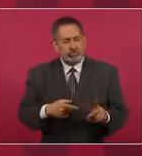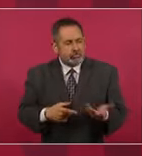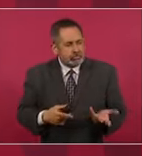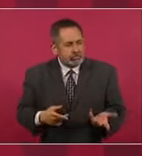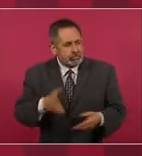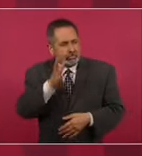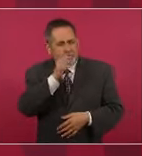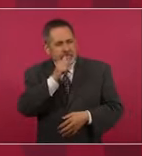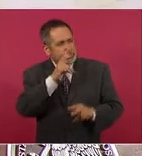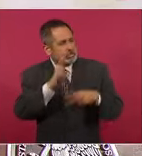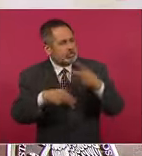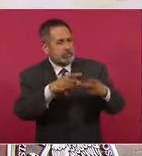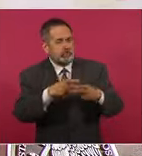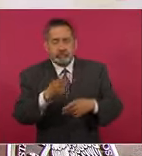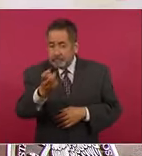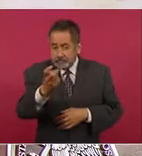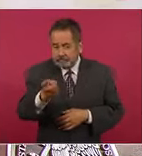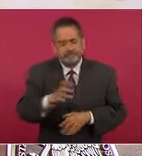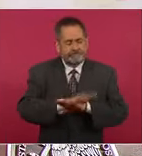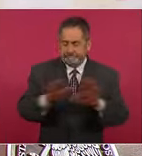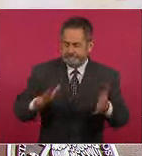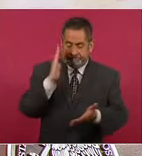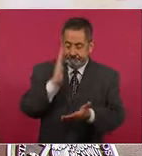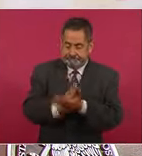Que eso ya no se dé